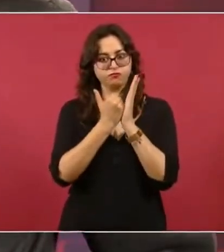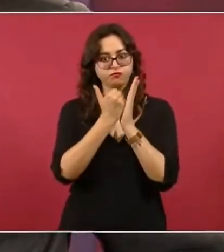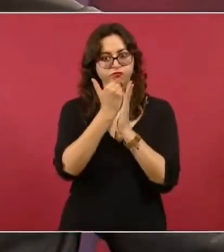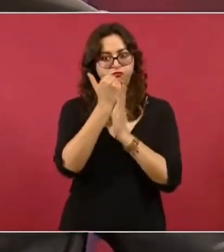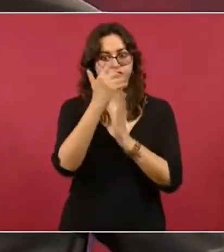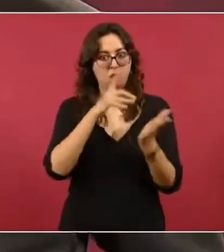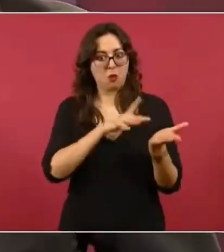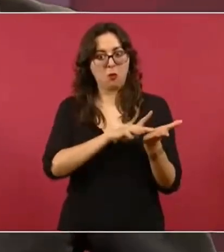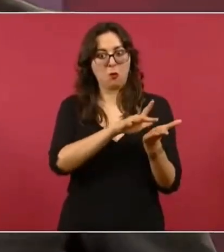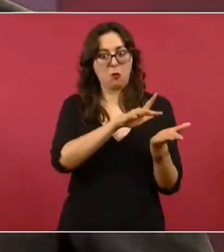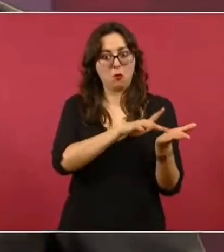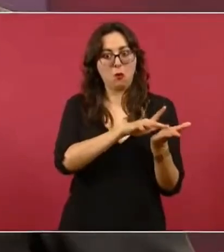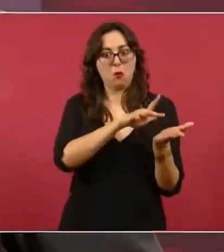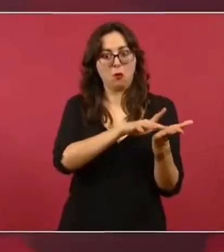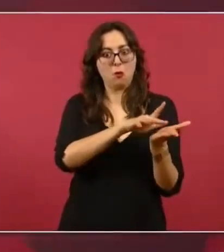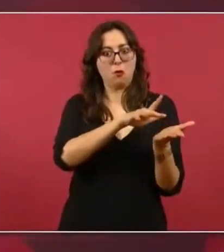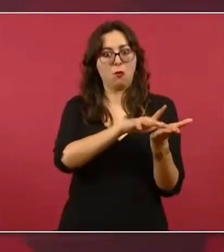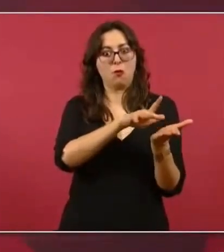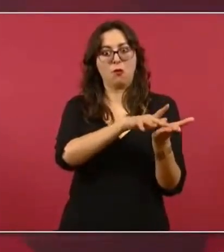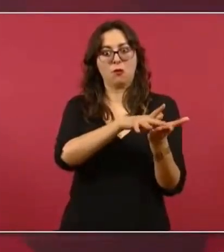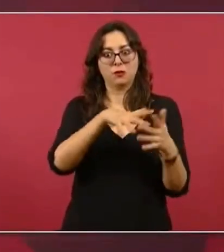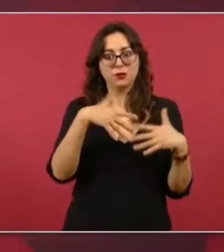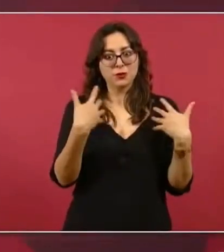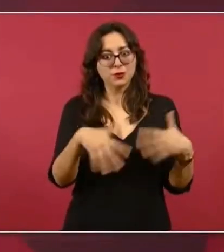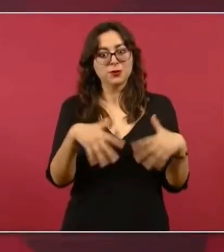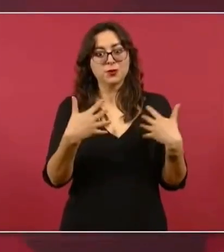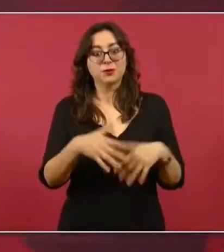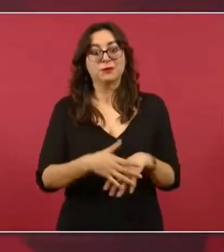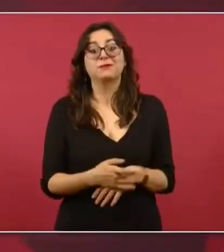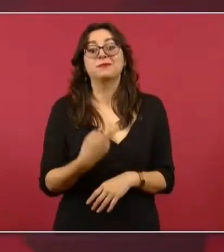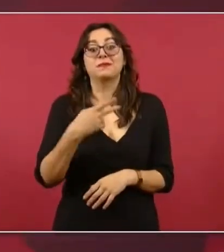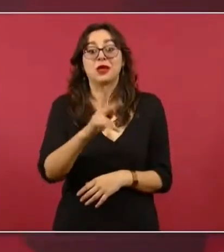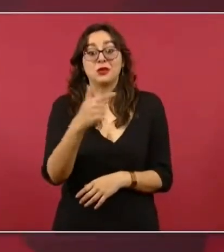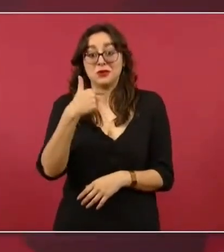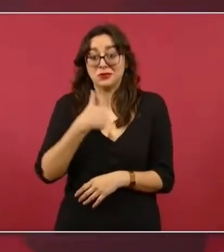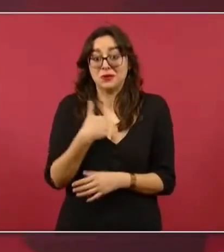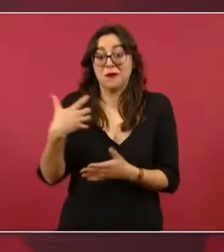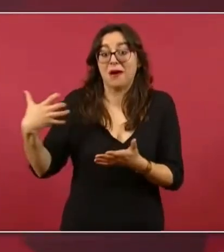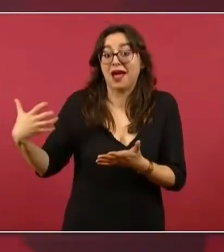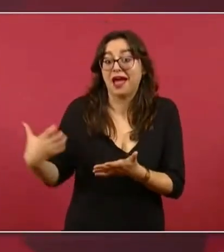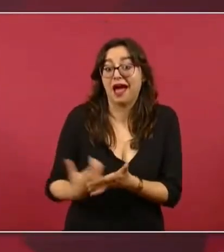¿Quién creen ustedes que me salva?